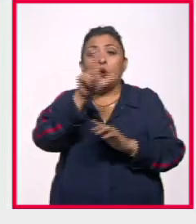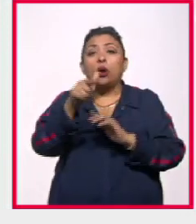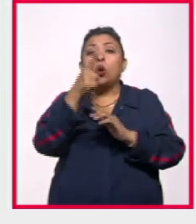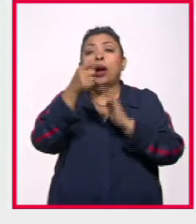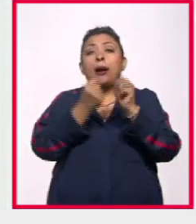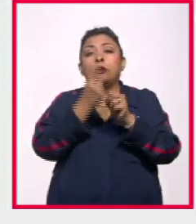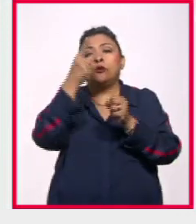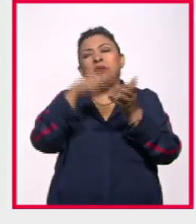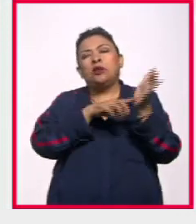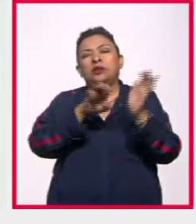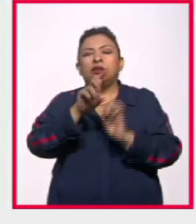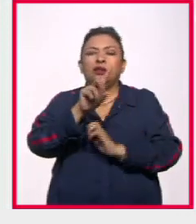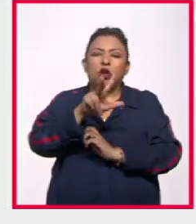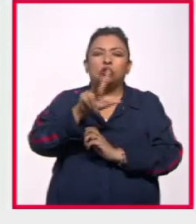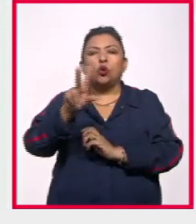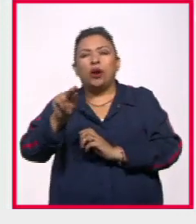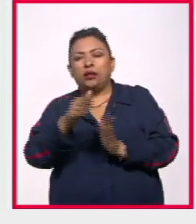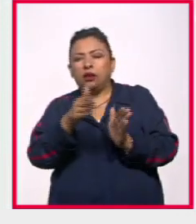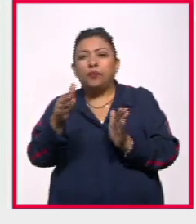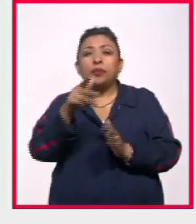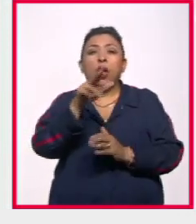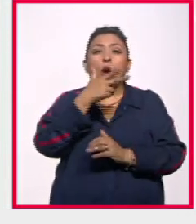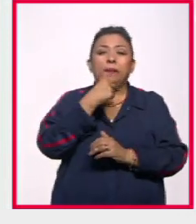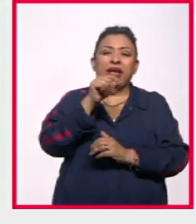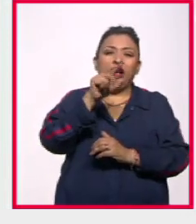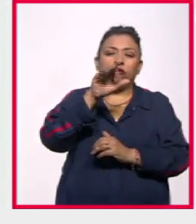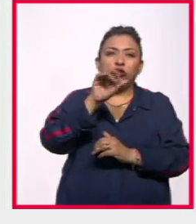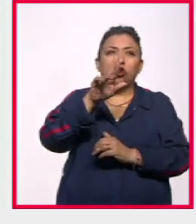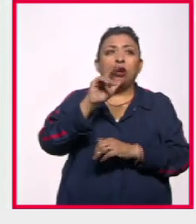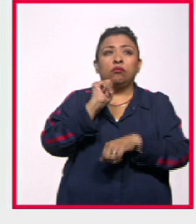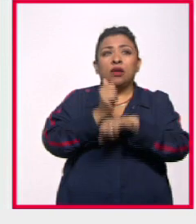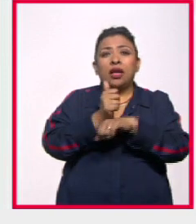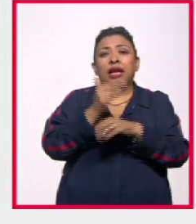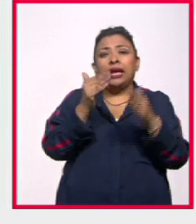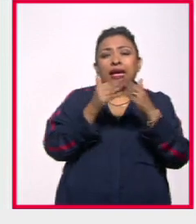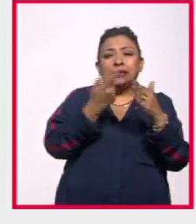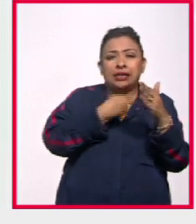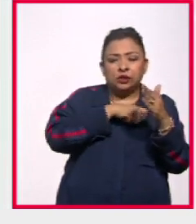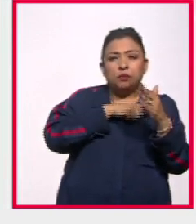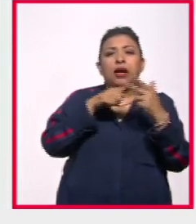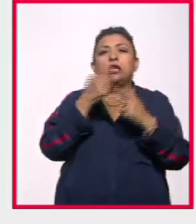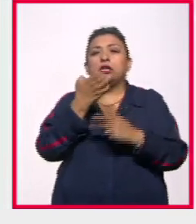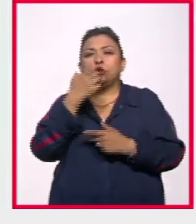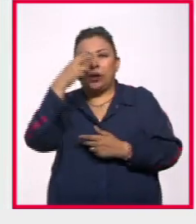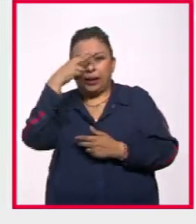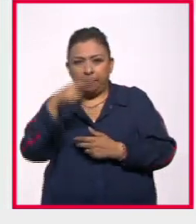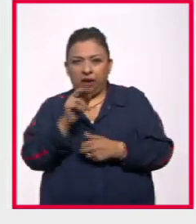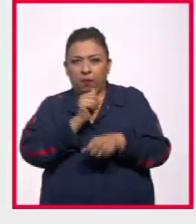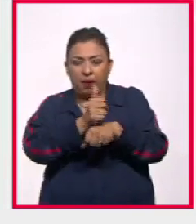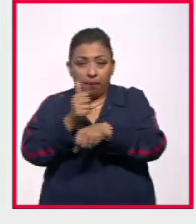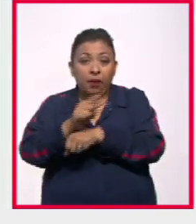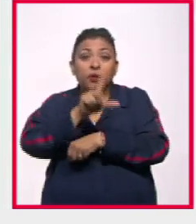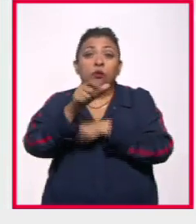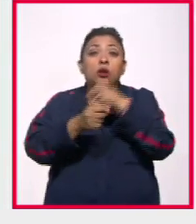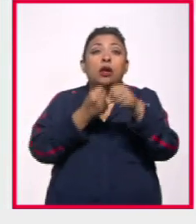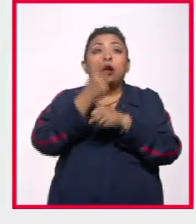1938 y 40, Alfonso Reyes creó la Casa de España y el Colegio de México. Años